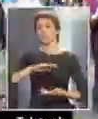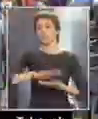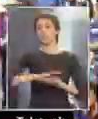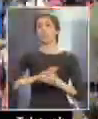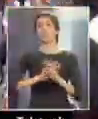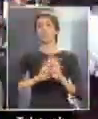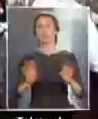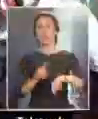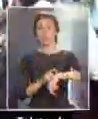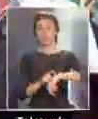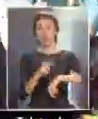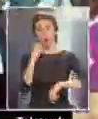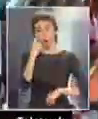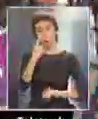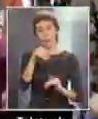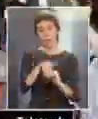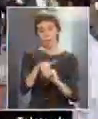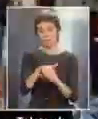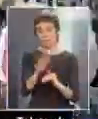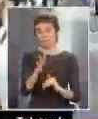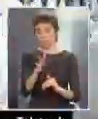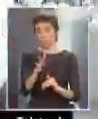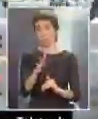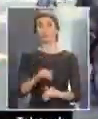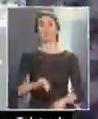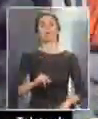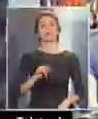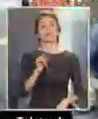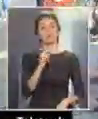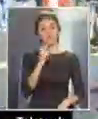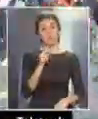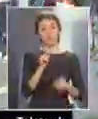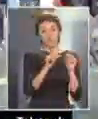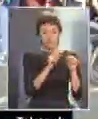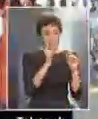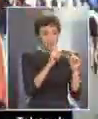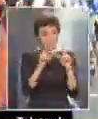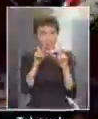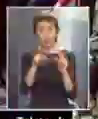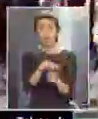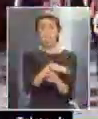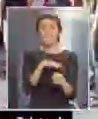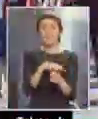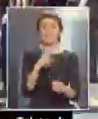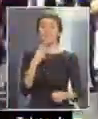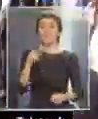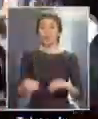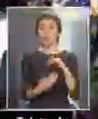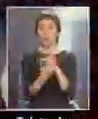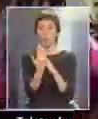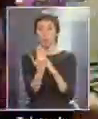que terminó a eso de la 1 de la tarde aproximadamente. Sigue una o parte de las situaciones que se han vivido durante esta